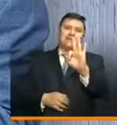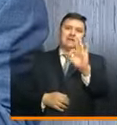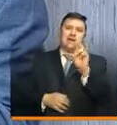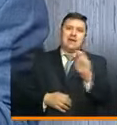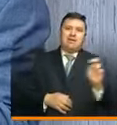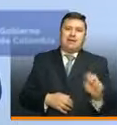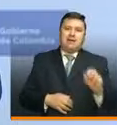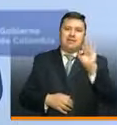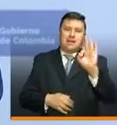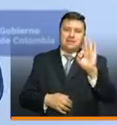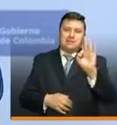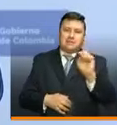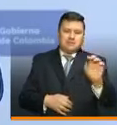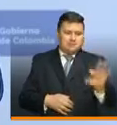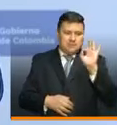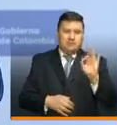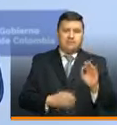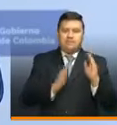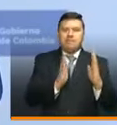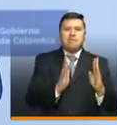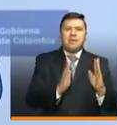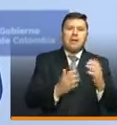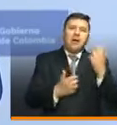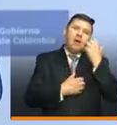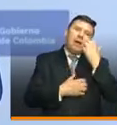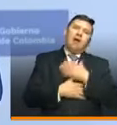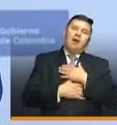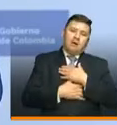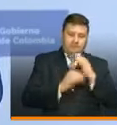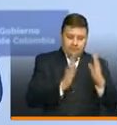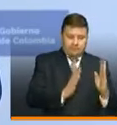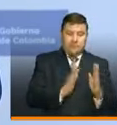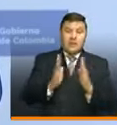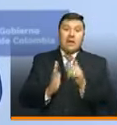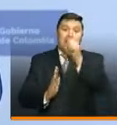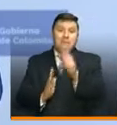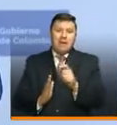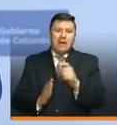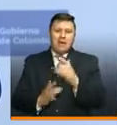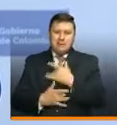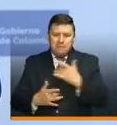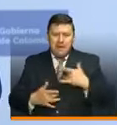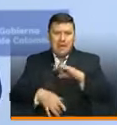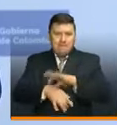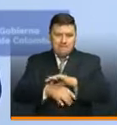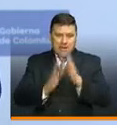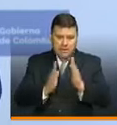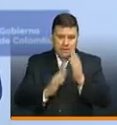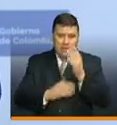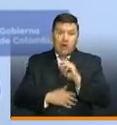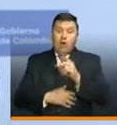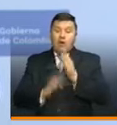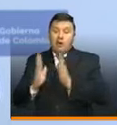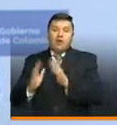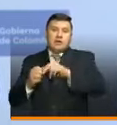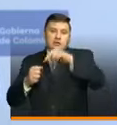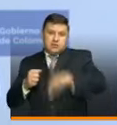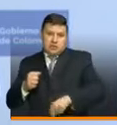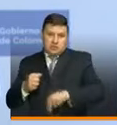categorías, por un lado para pacientes, por el otro lado para personal sanitario, médicos, y finalmente para